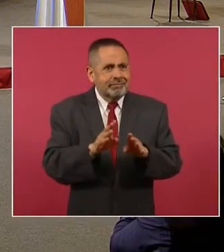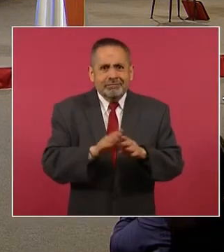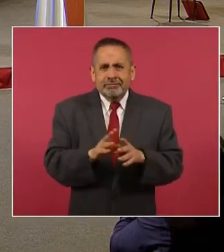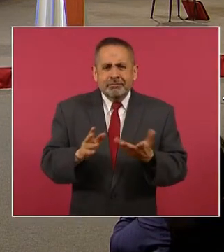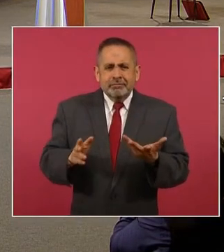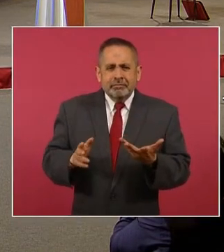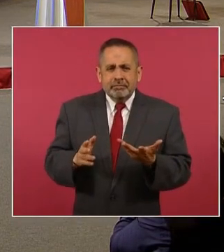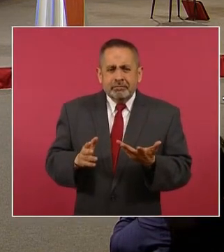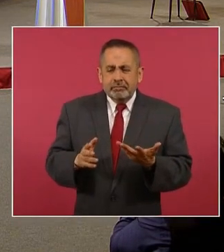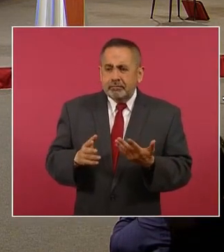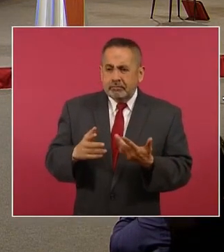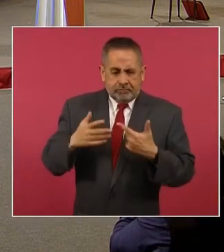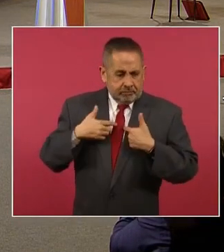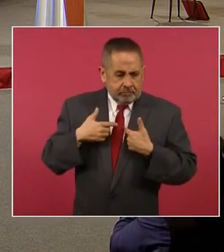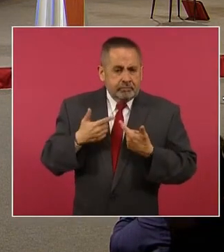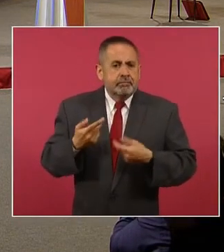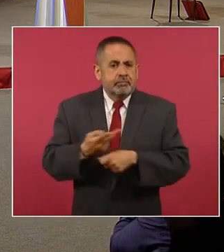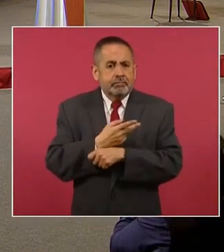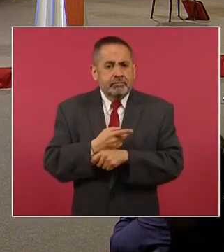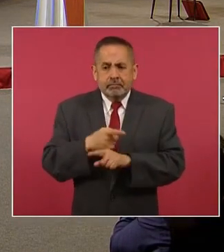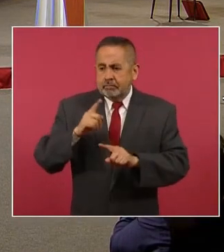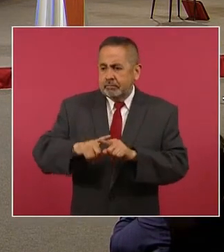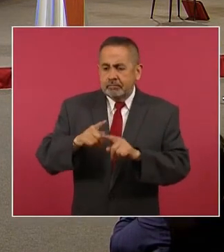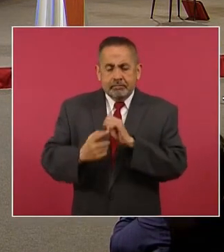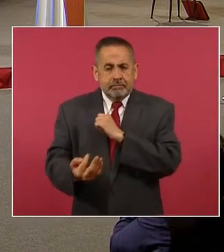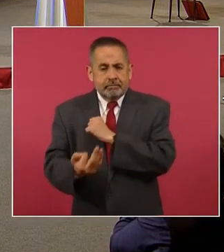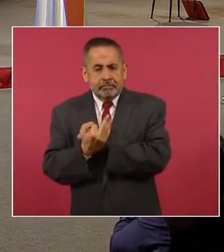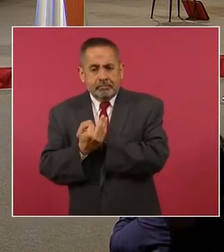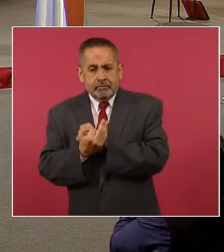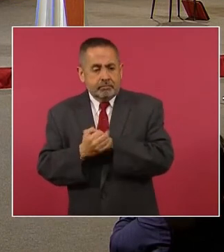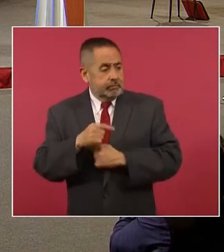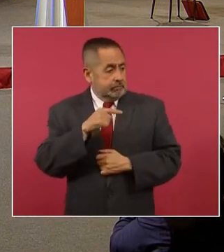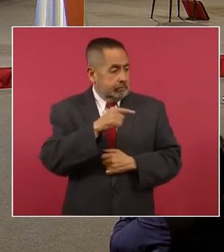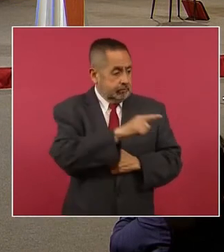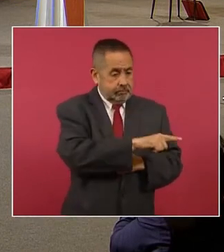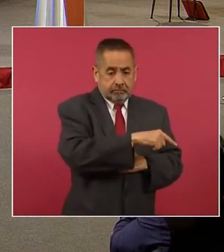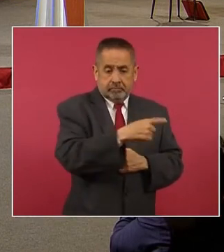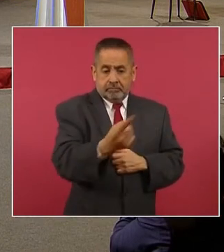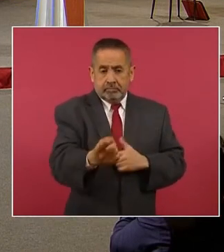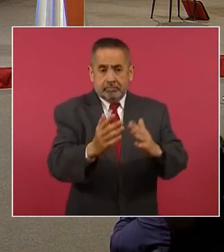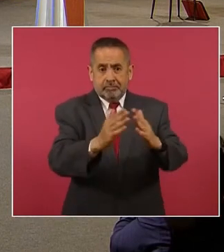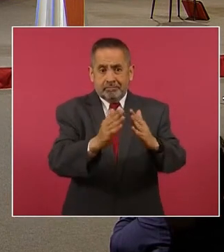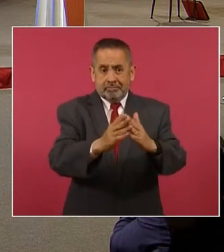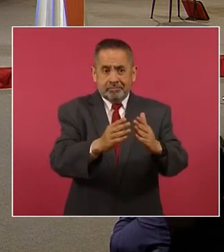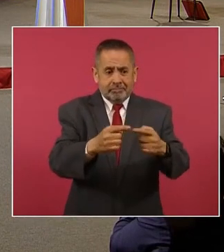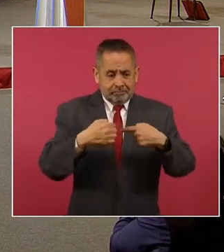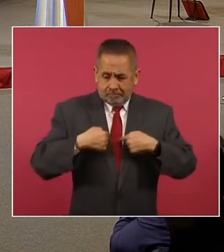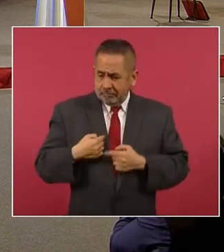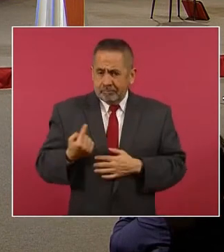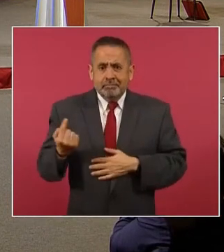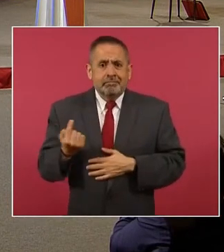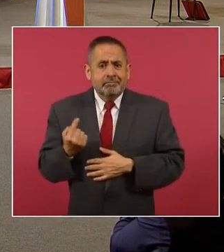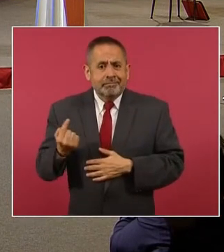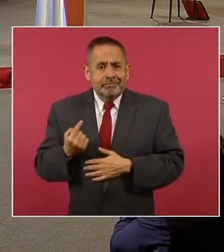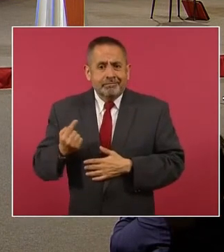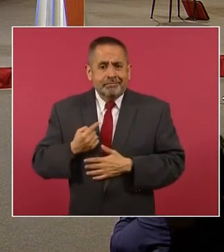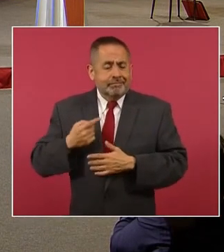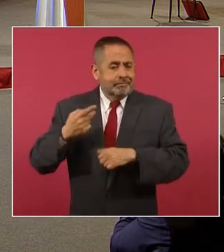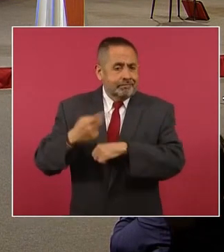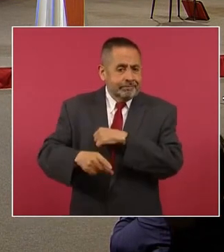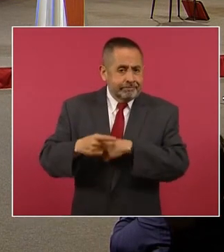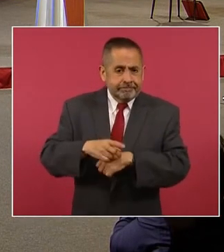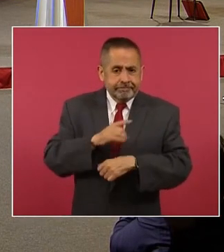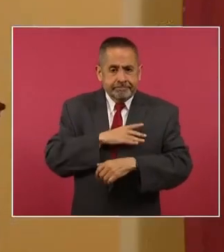vulnerabilidad al que quedaba sometida con la decisión de este juez. El Ejecutivo